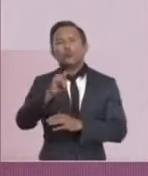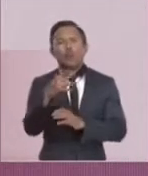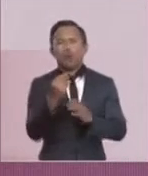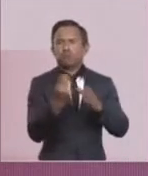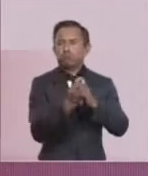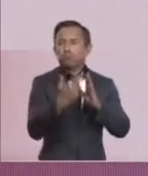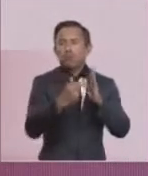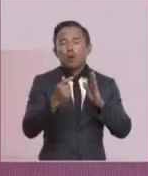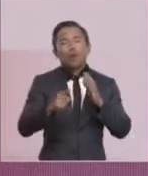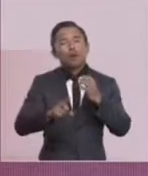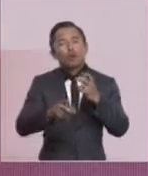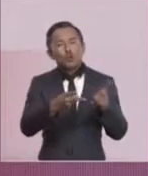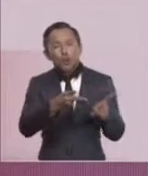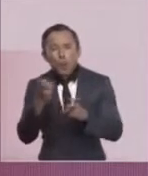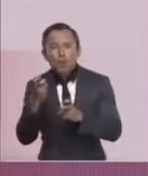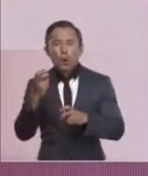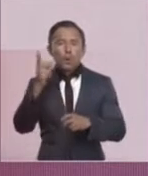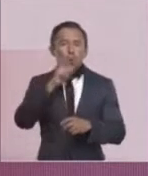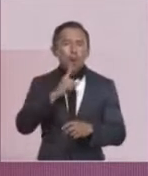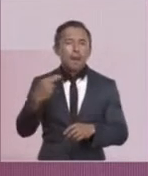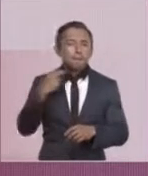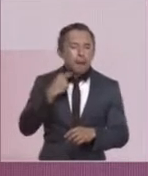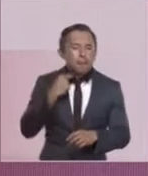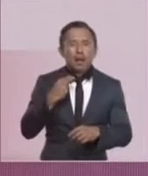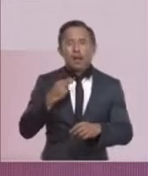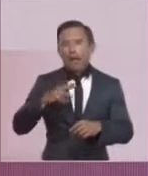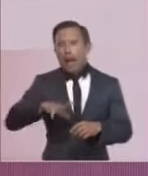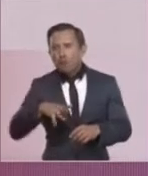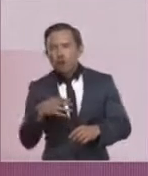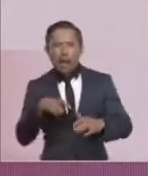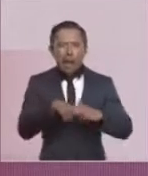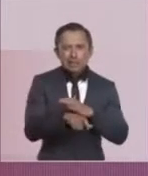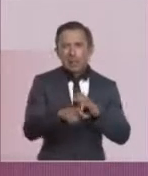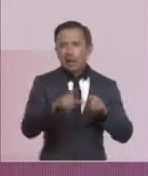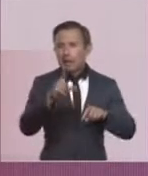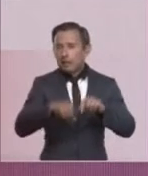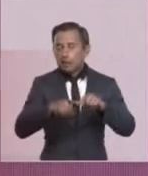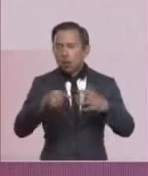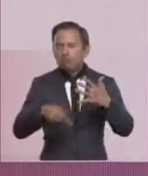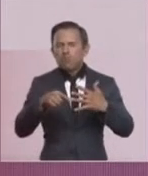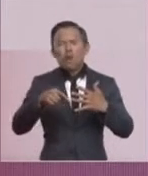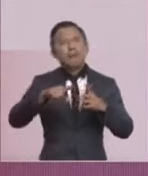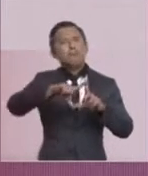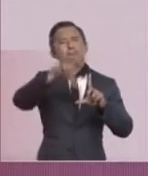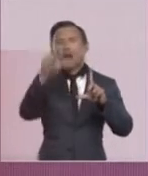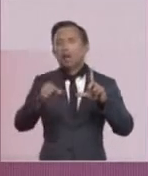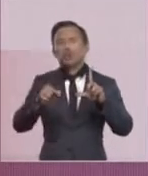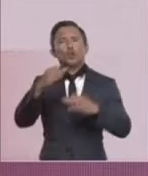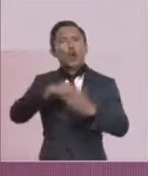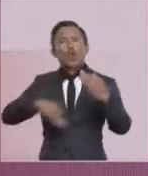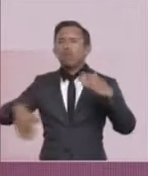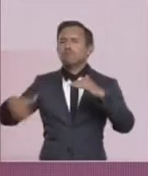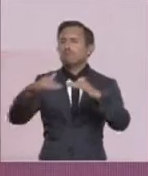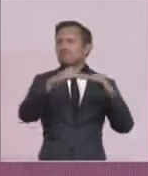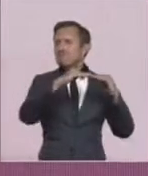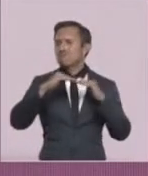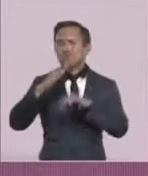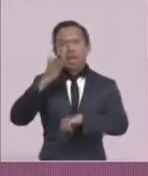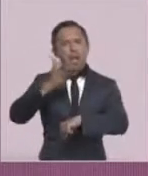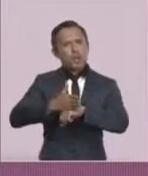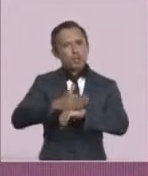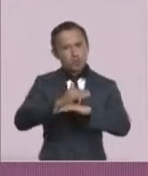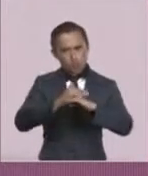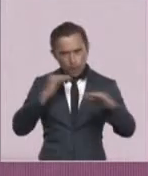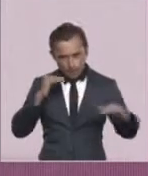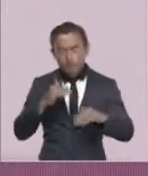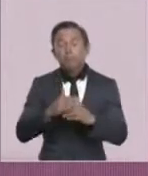extorsión, feminicidio, homicidio, se castiguen igual en todo el país. Segundo, voy a crear una agencia de